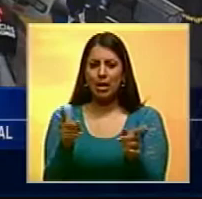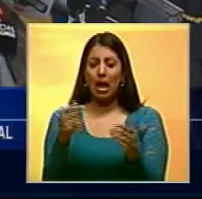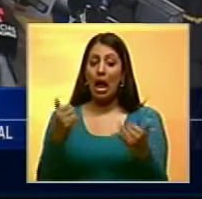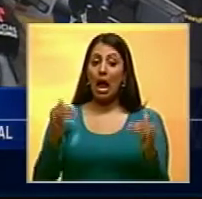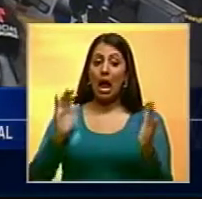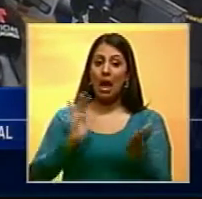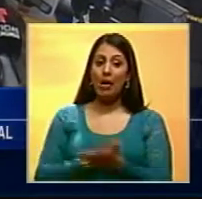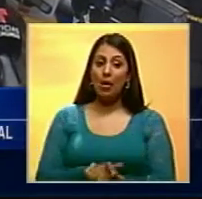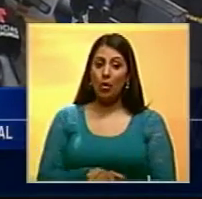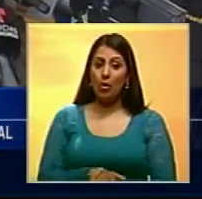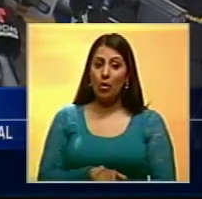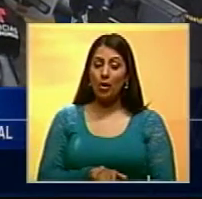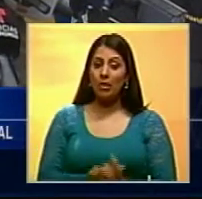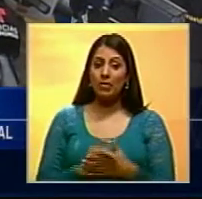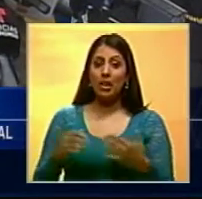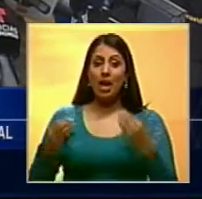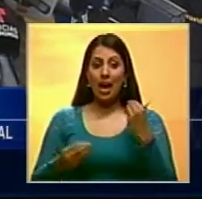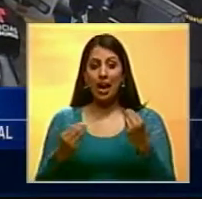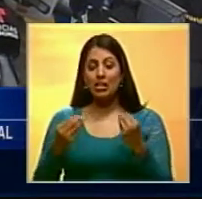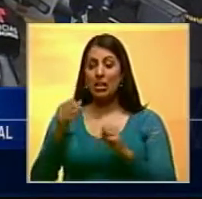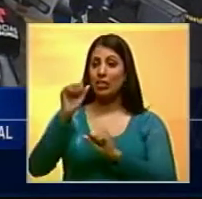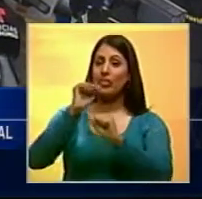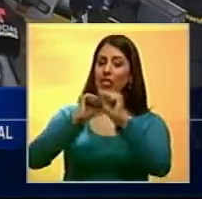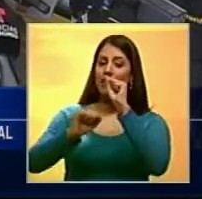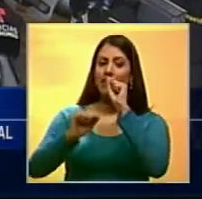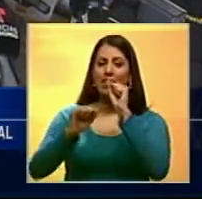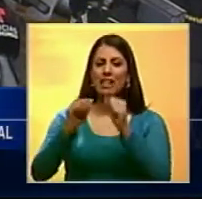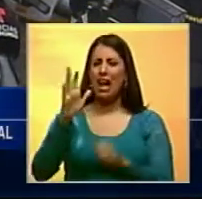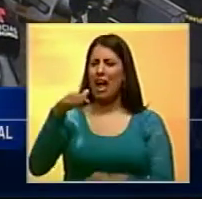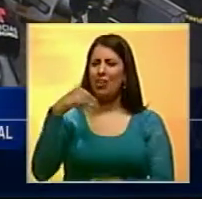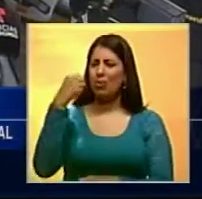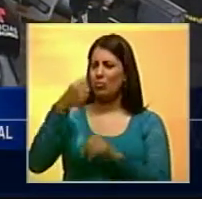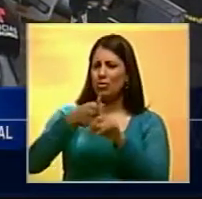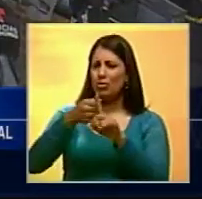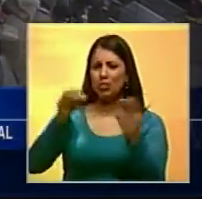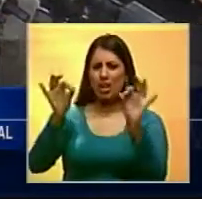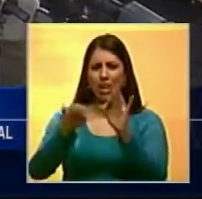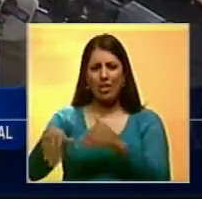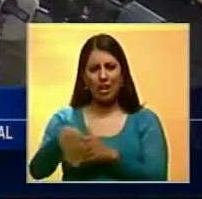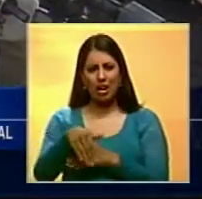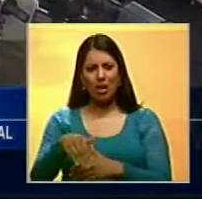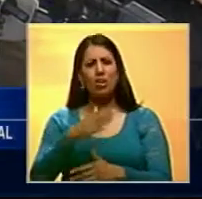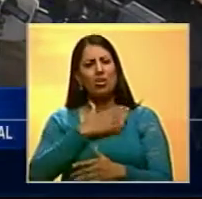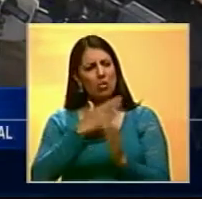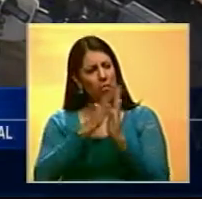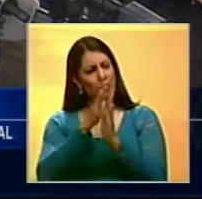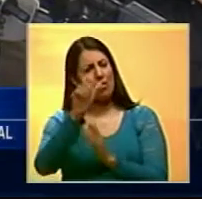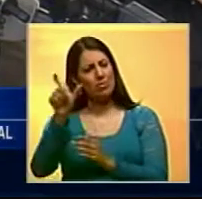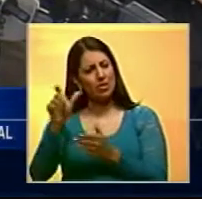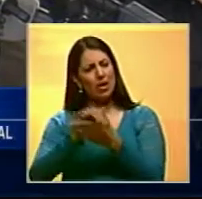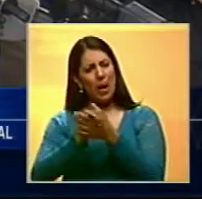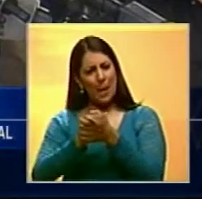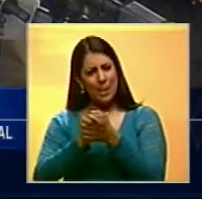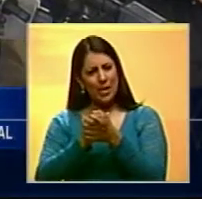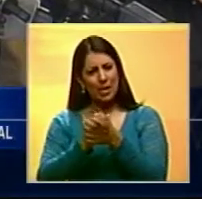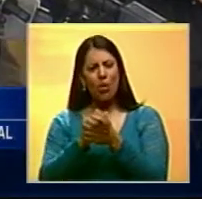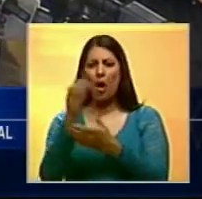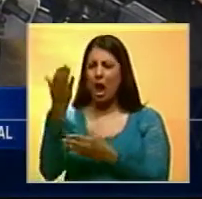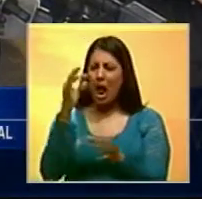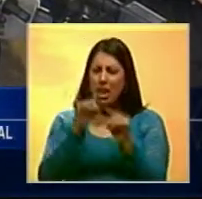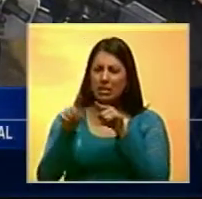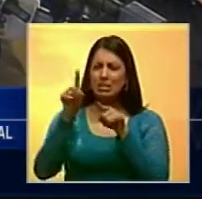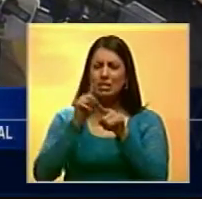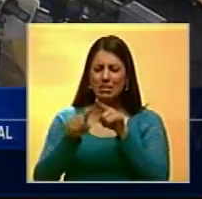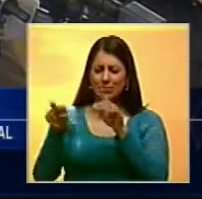ahora haciendo defensa de algo que nunca lucharon en la calle. Y les pido a aquellos compañeros que hablan de